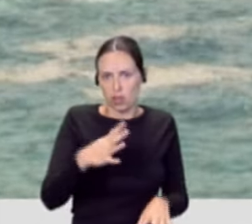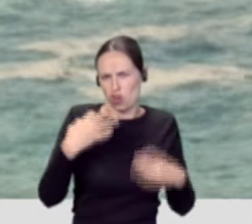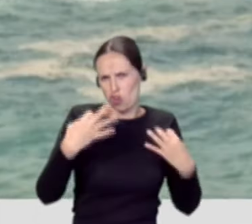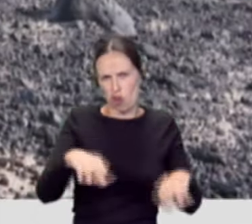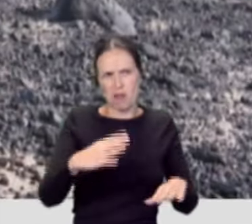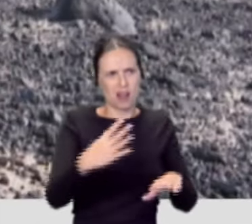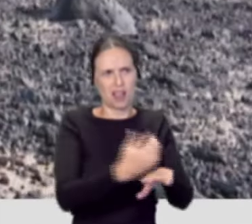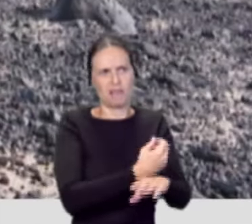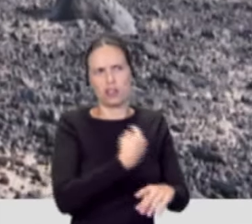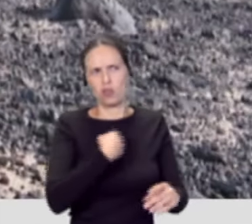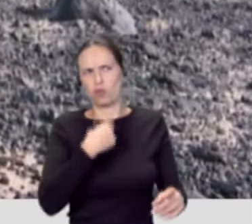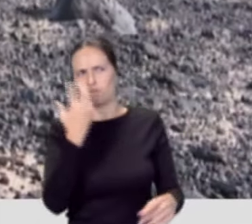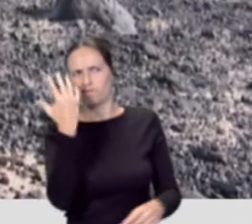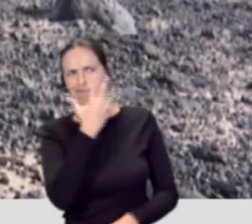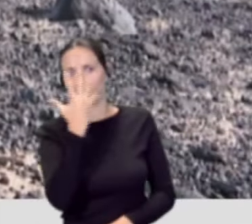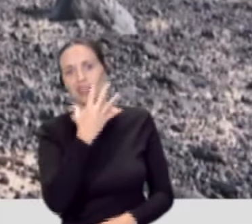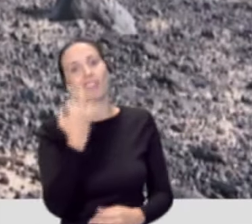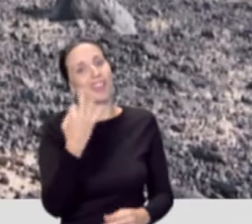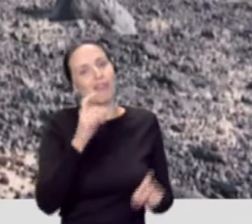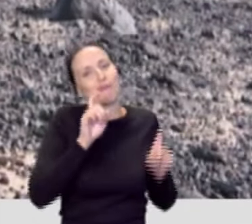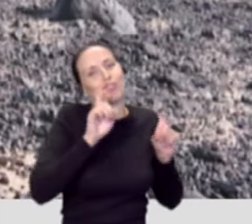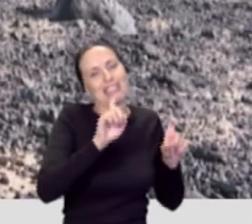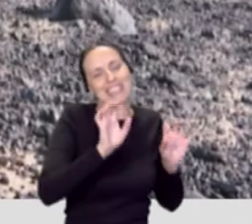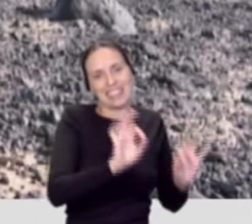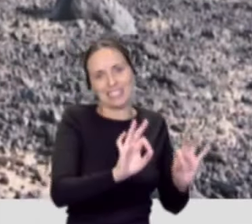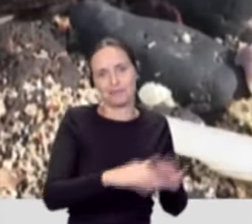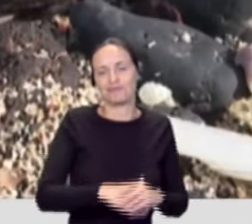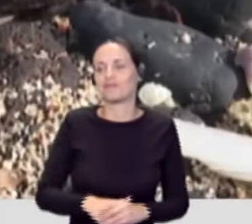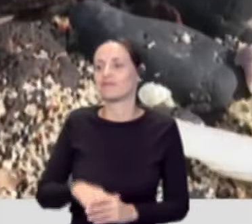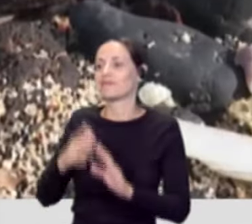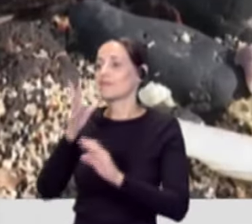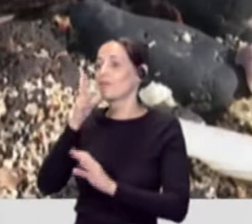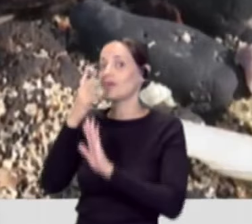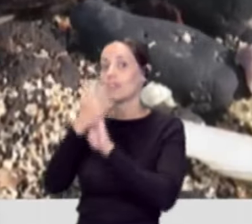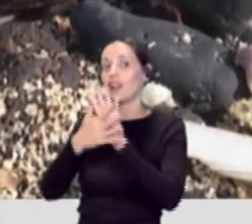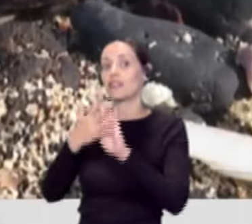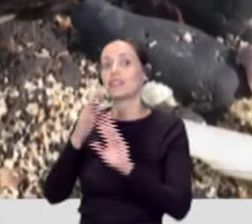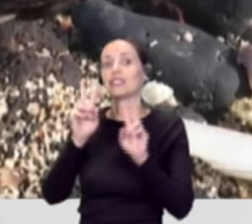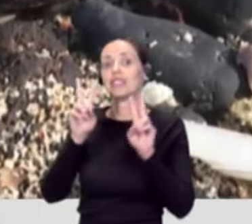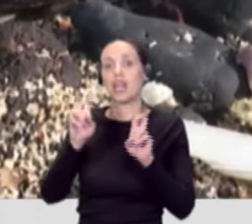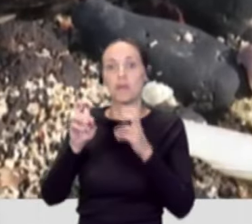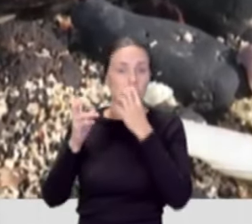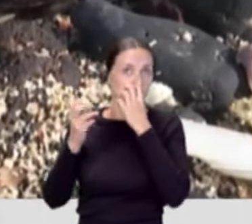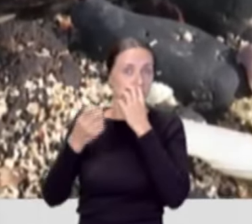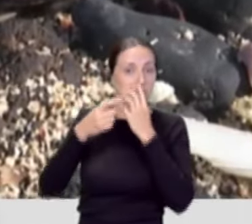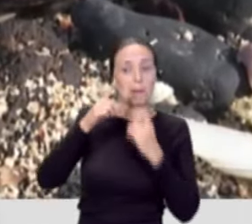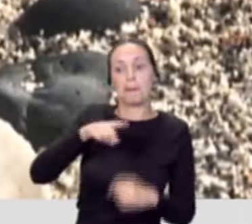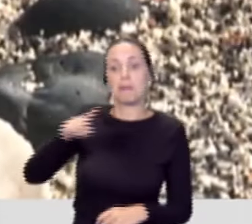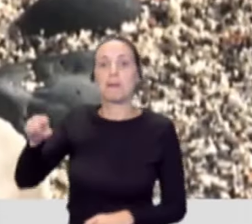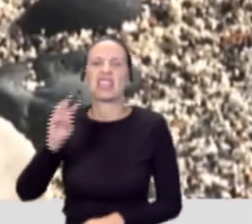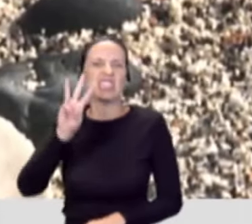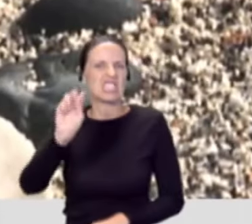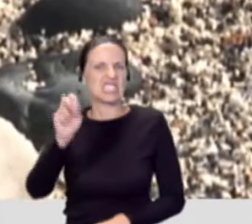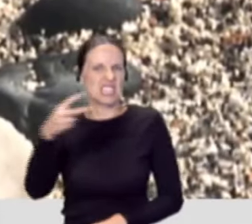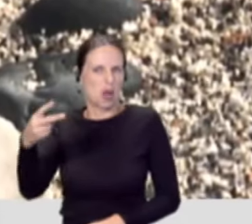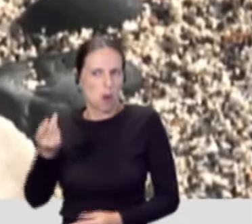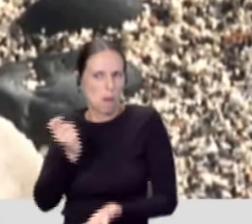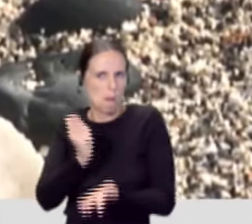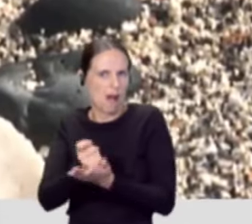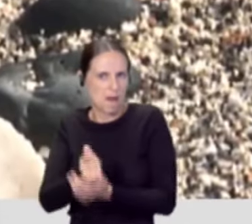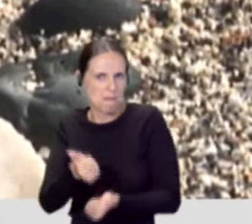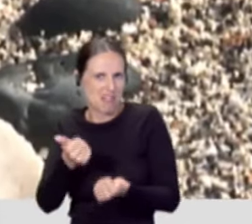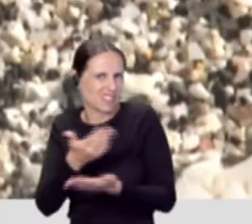pedagogía. Ahora estamos hablando de ese dato que es importante, el de 3 euros al mes, que es poco, y hay que apuntar también, señor Velázquez,